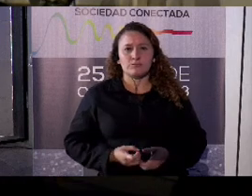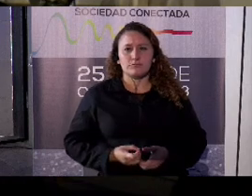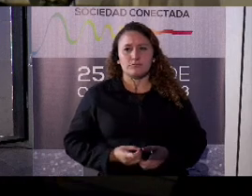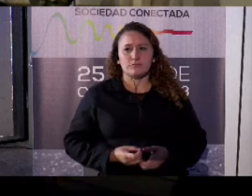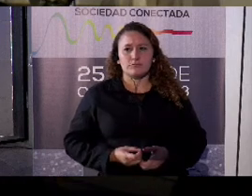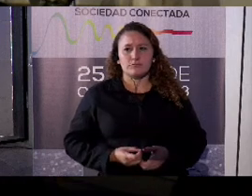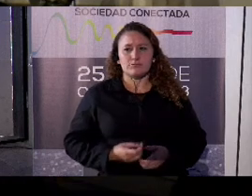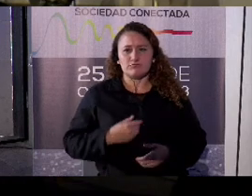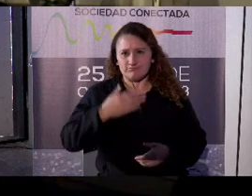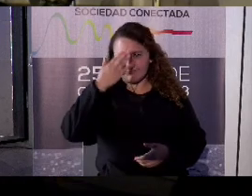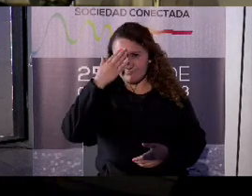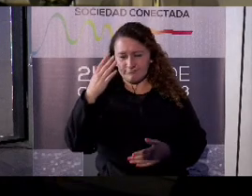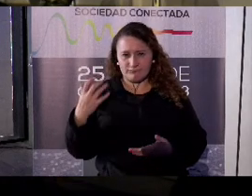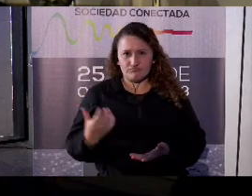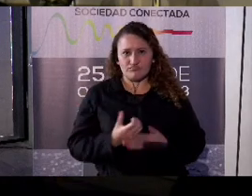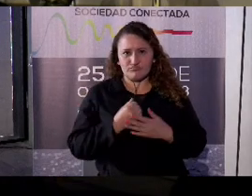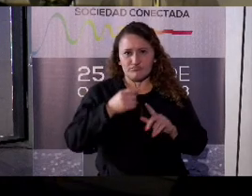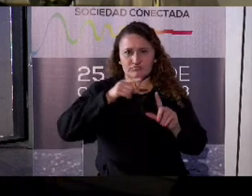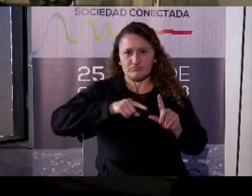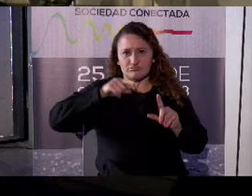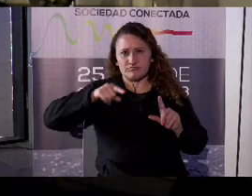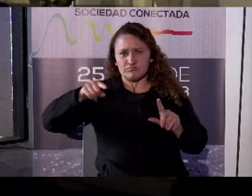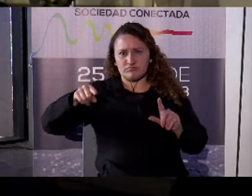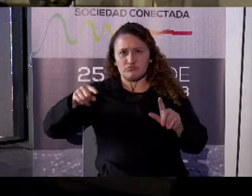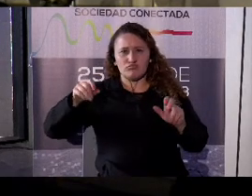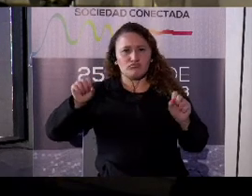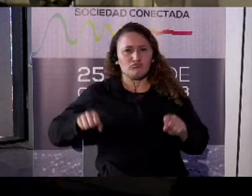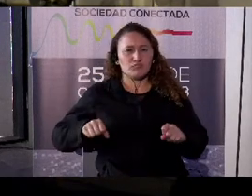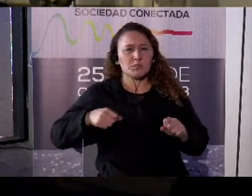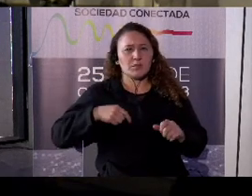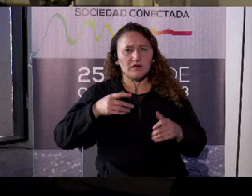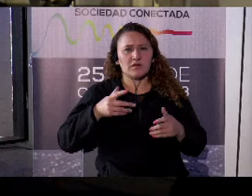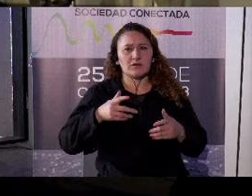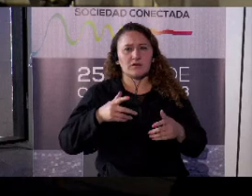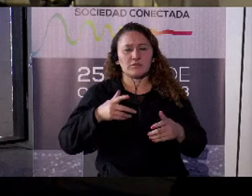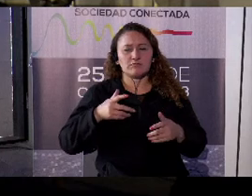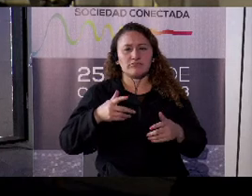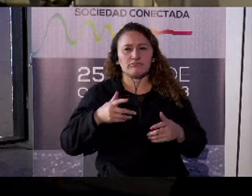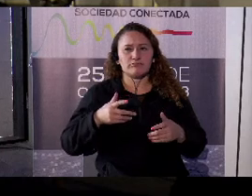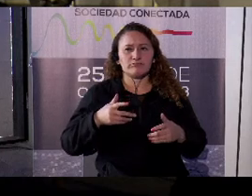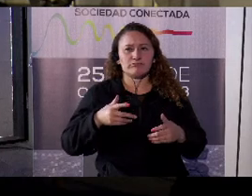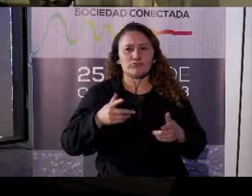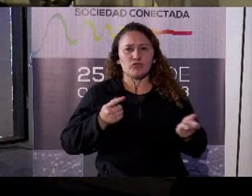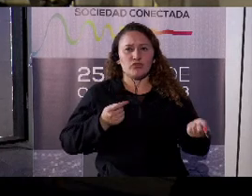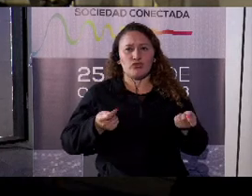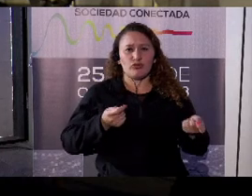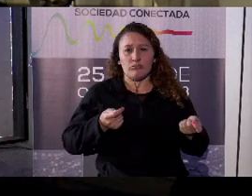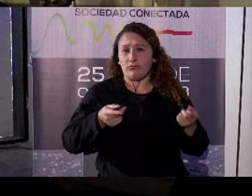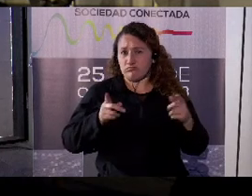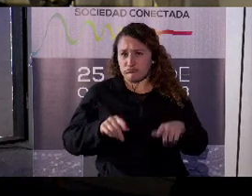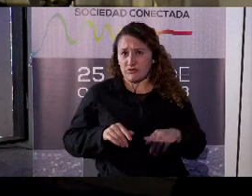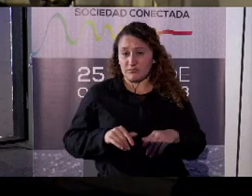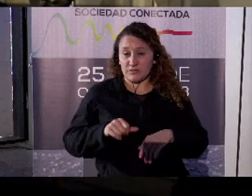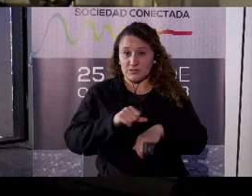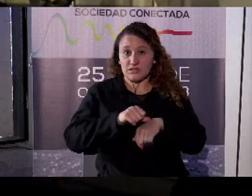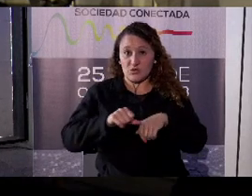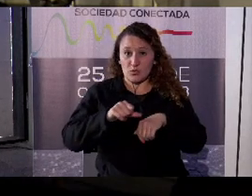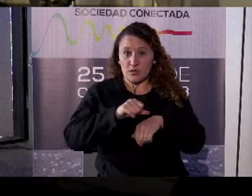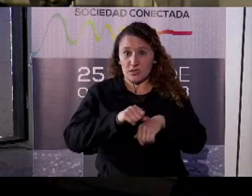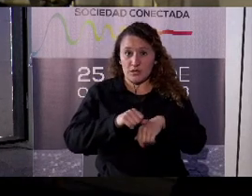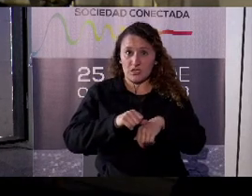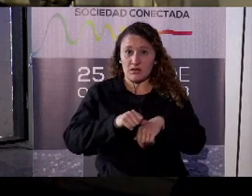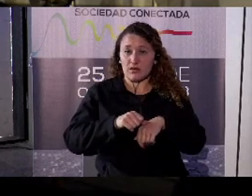exámenes de forma remota eh poder controlar eh Y hasta hacer cirugías de forma remoto que eso ya se está probando con